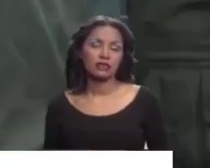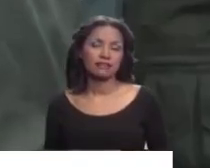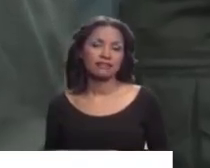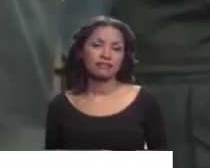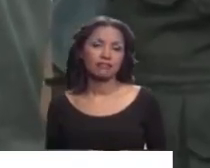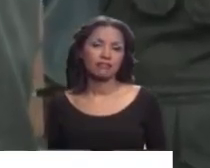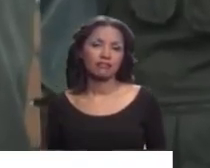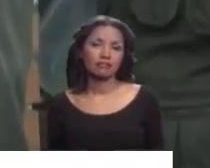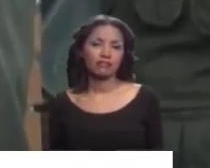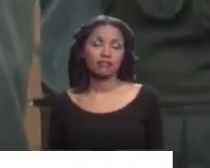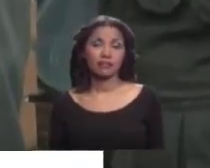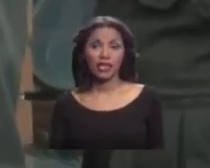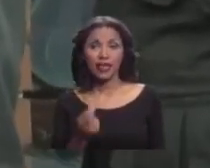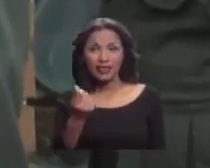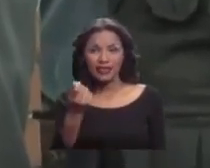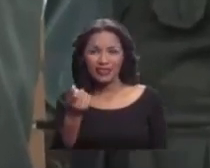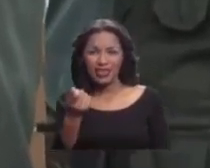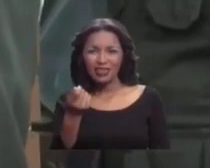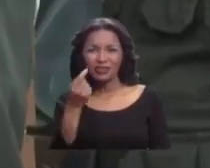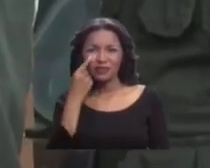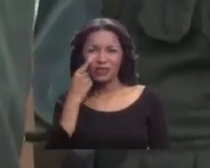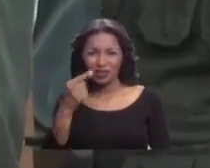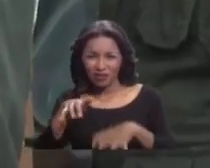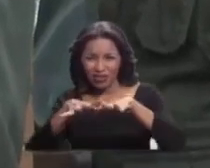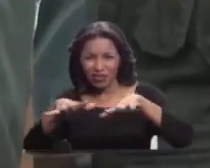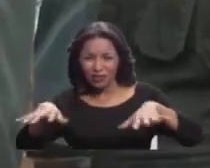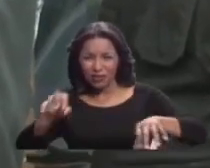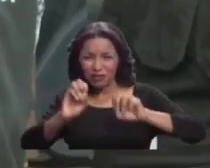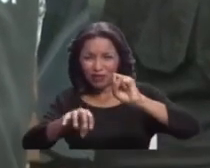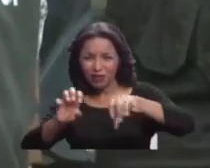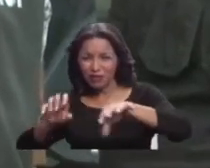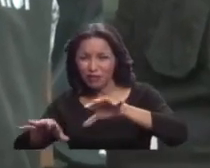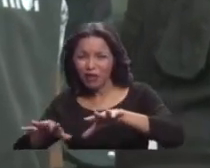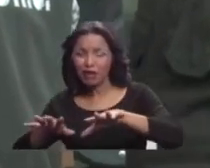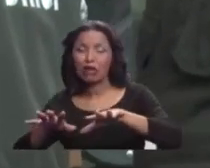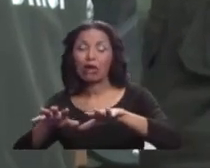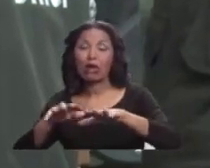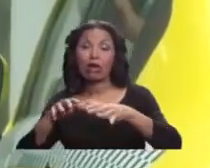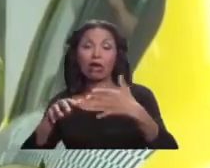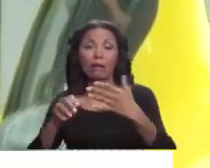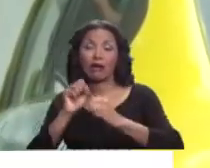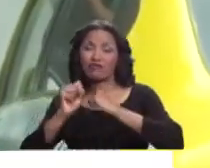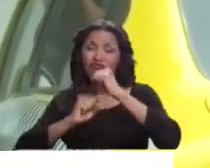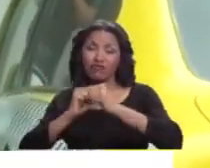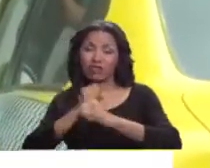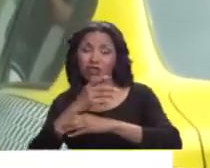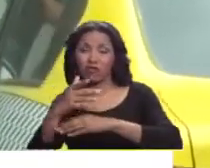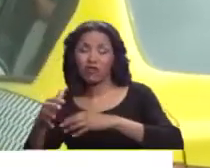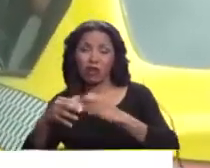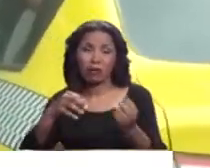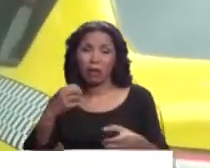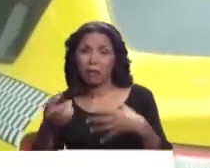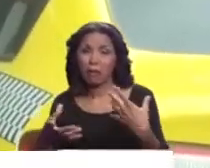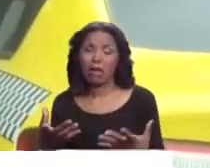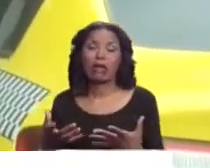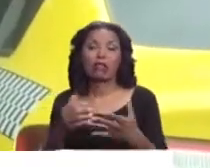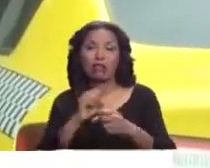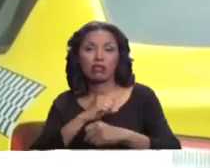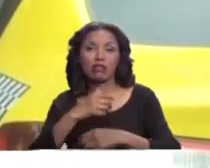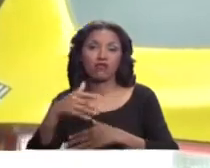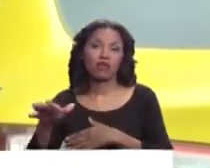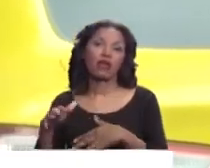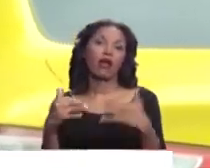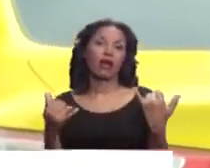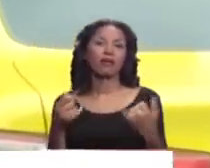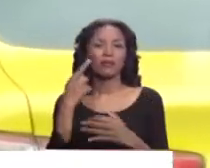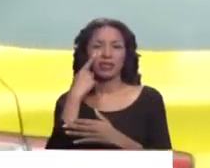Parte del dinero que intentaron llevarse estos delincuentes quedó prácticamente regado en la puerta principal de la entidad